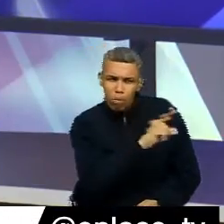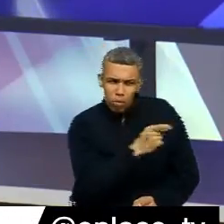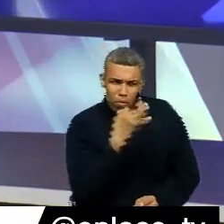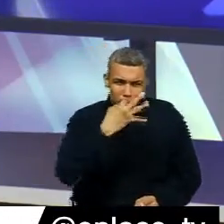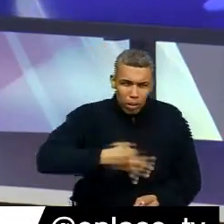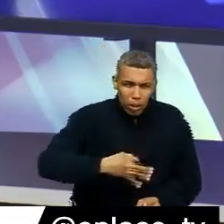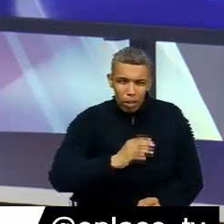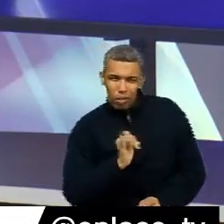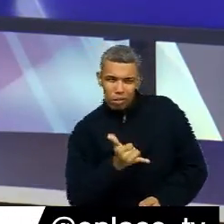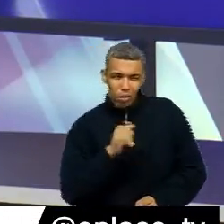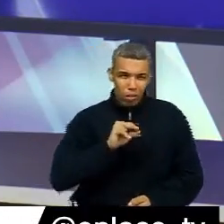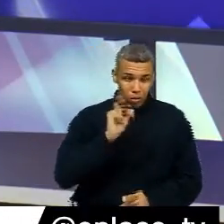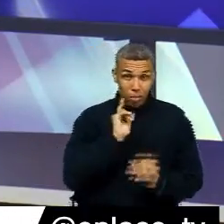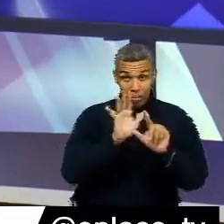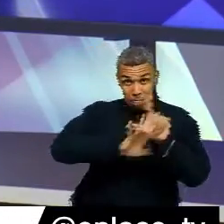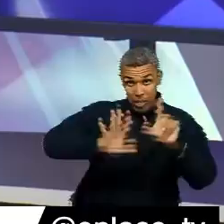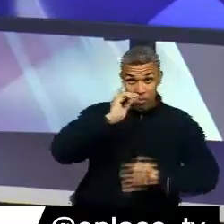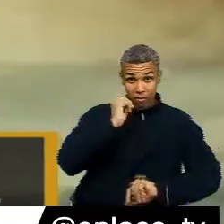redes sociales.